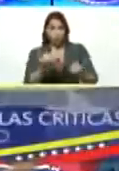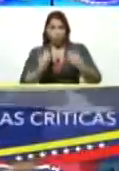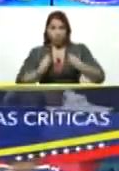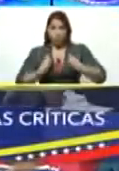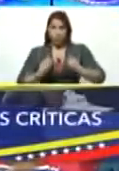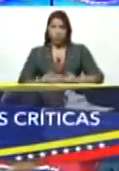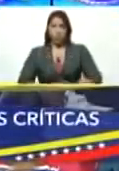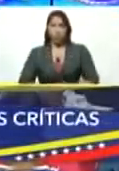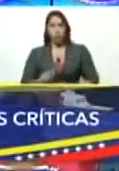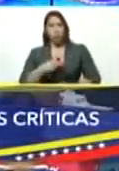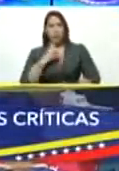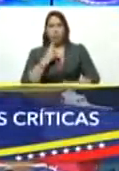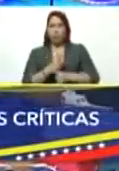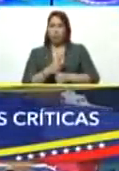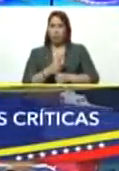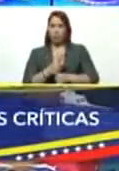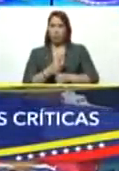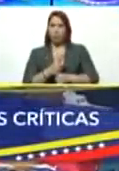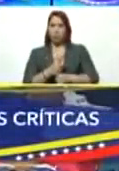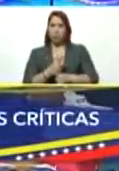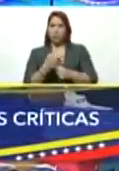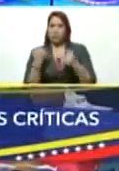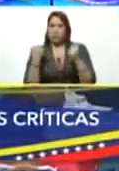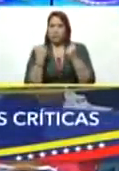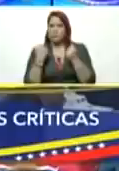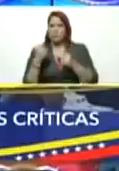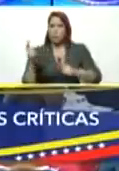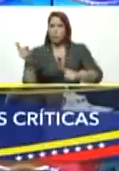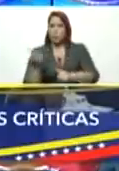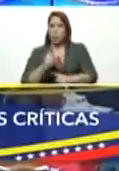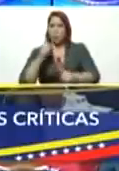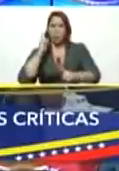nosotros tenemos que apretar la marcha